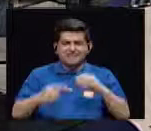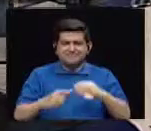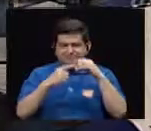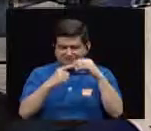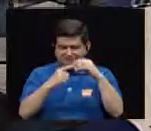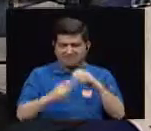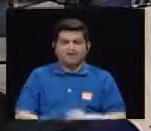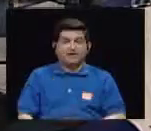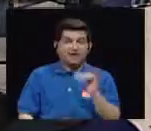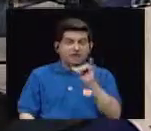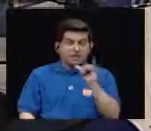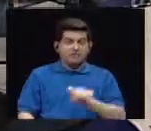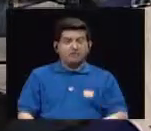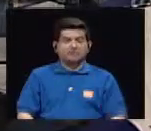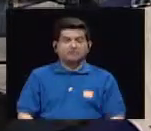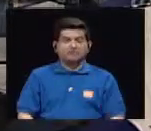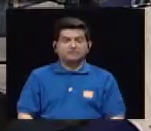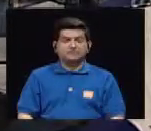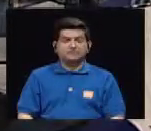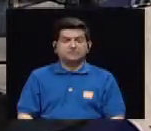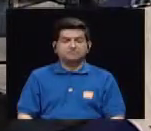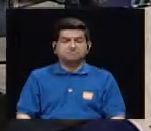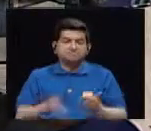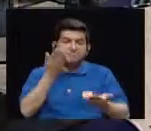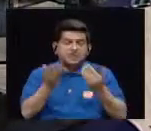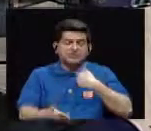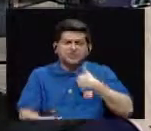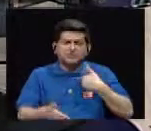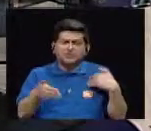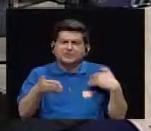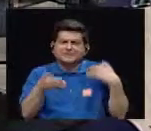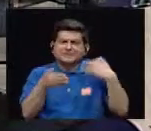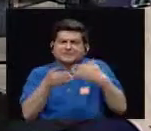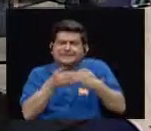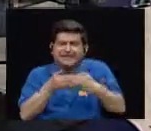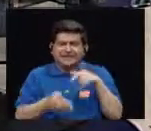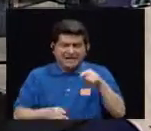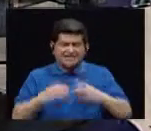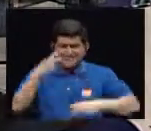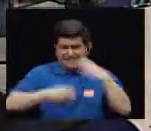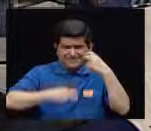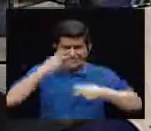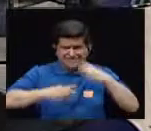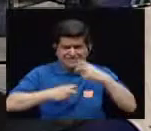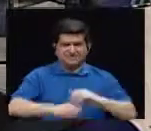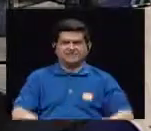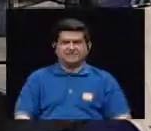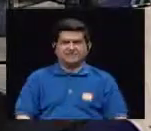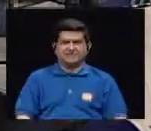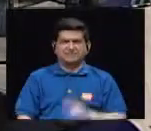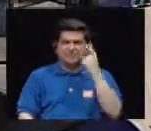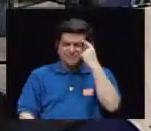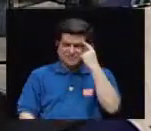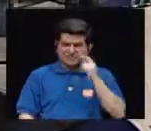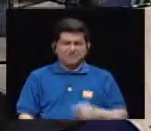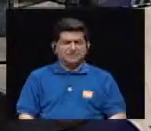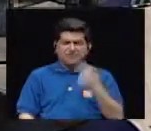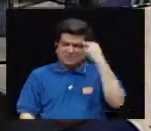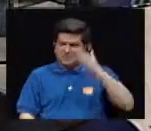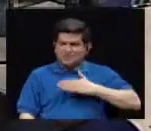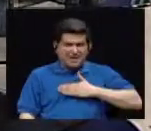temática. Uh-huh. Además también de que digamos que estuve muy cerca de estas problemáticas, digamos que no me